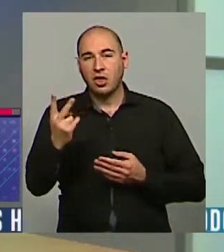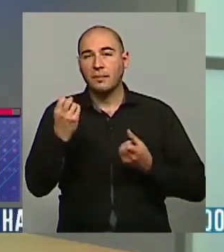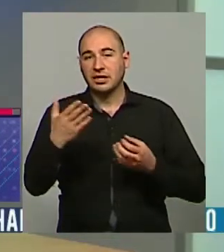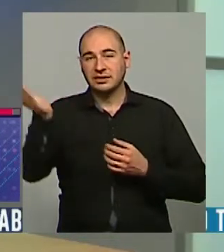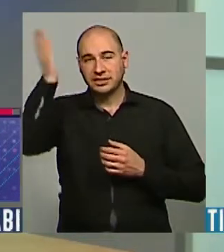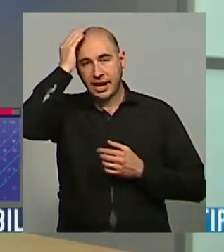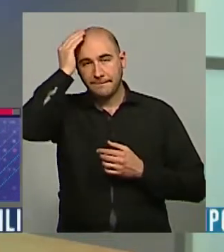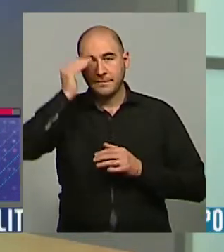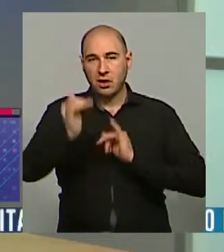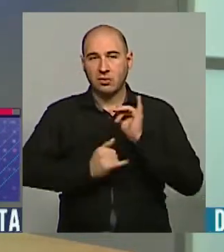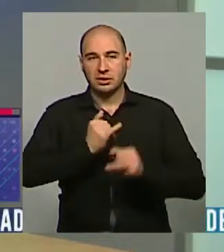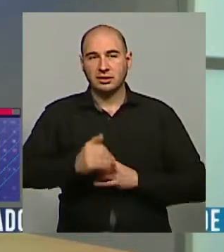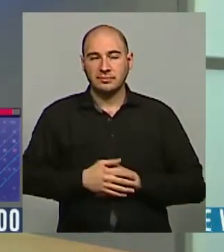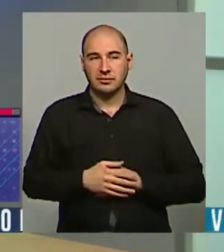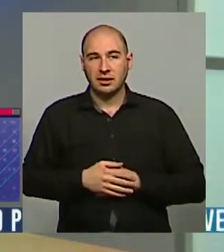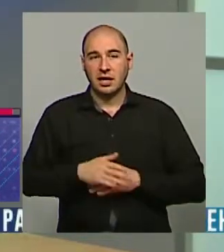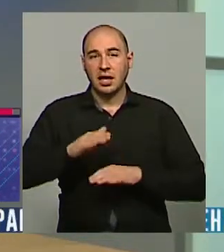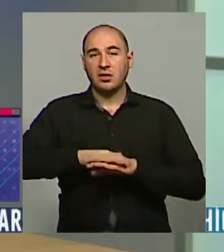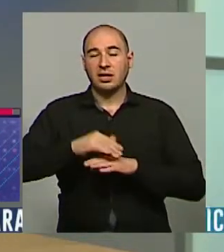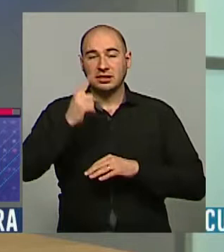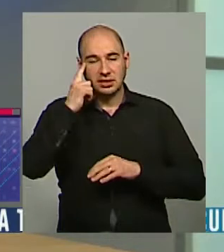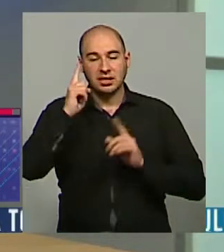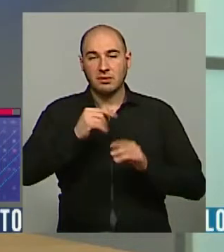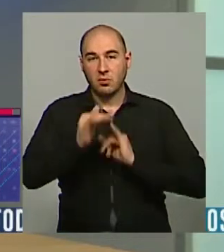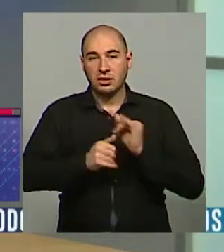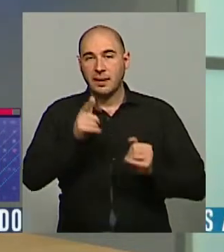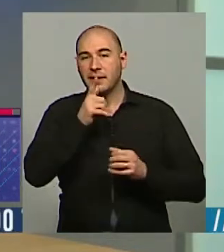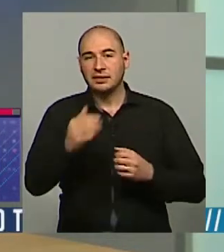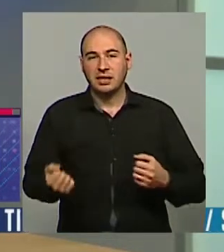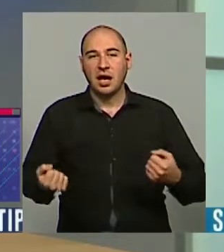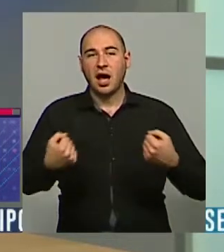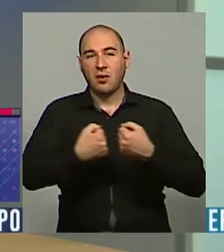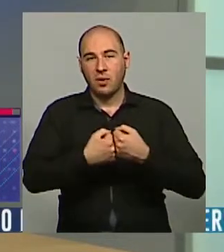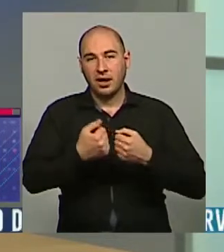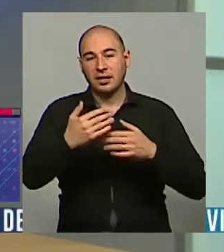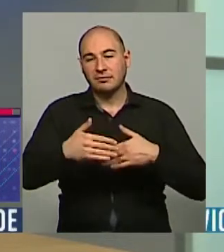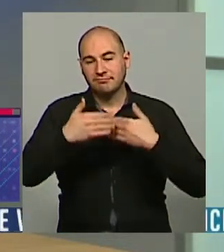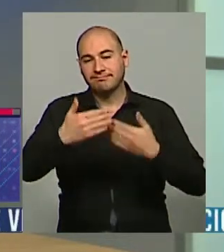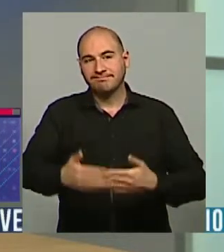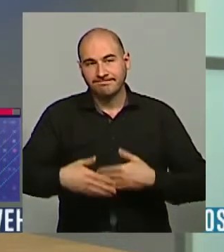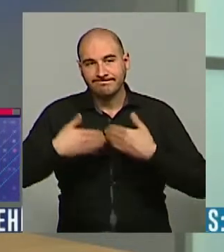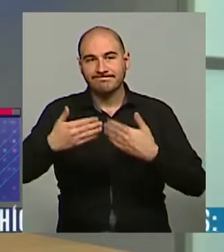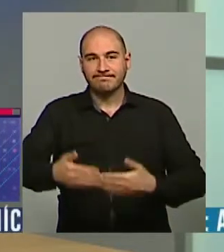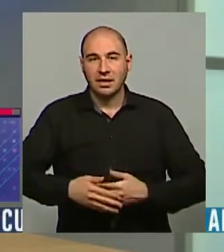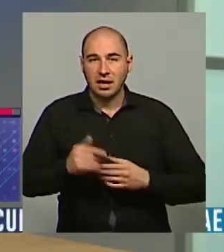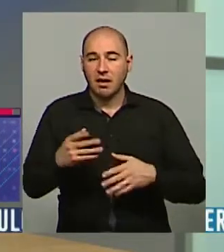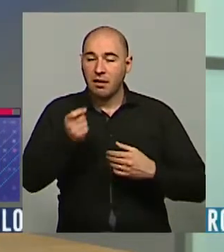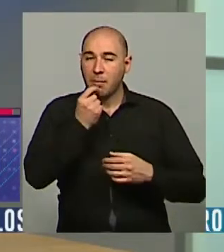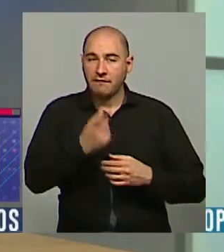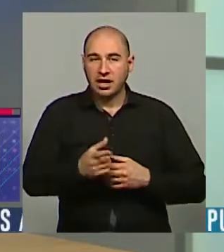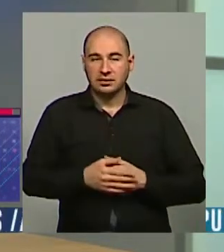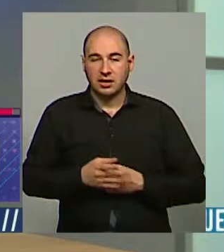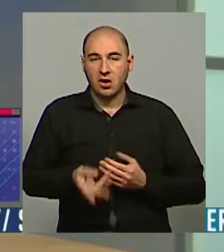Donald Trump, las autoridades chinas también habían dicho, bueno, hay una especie de stand-by, que esto puede llegar a facilitar